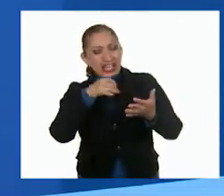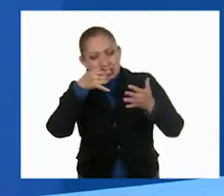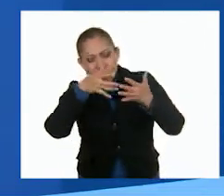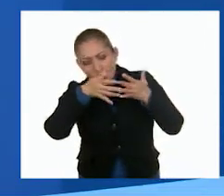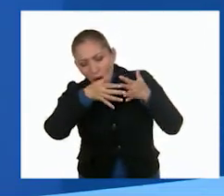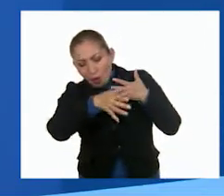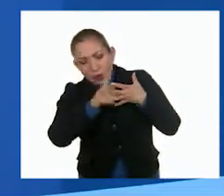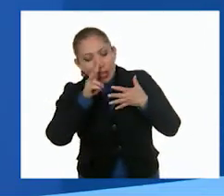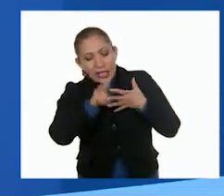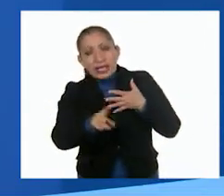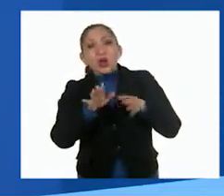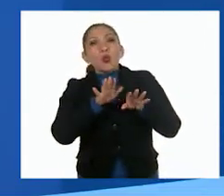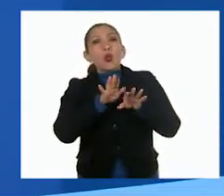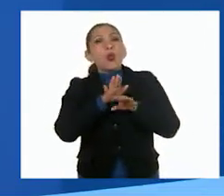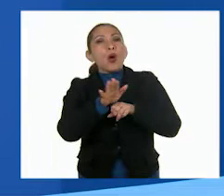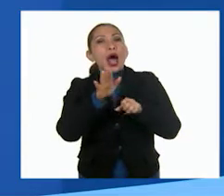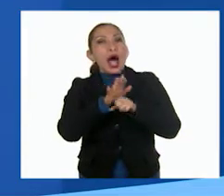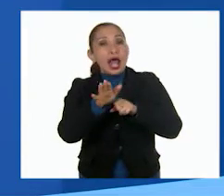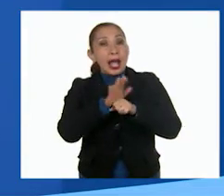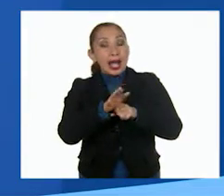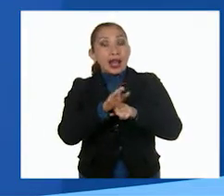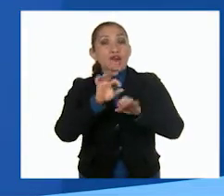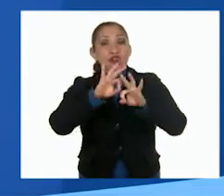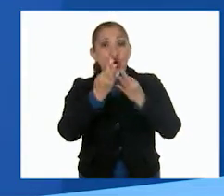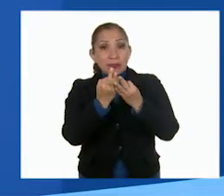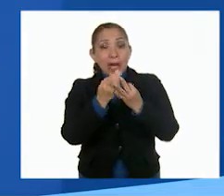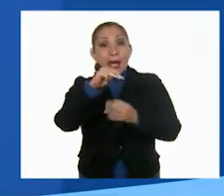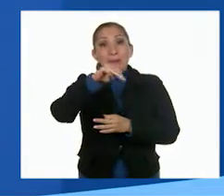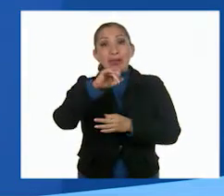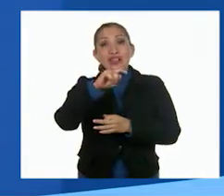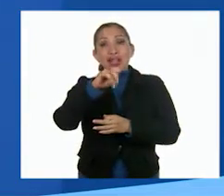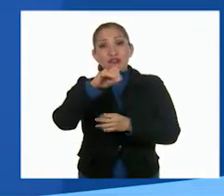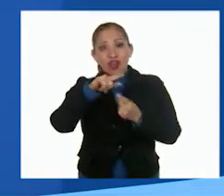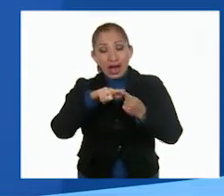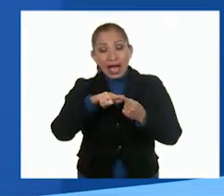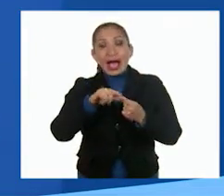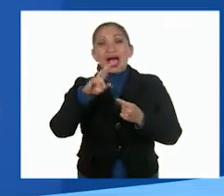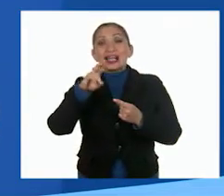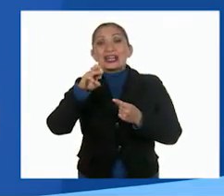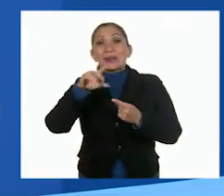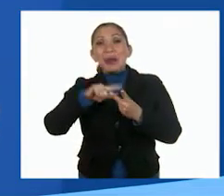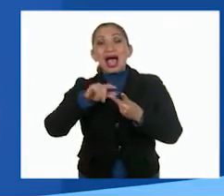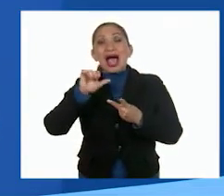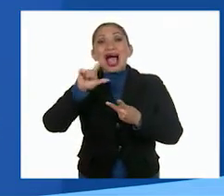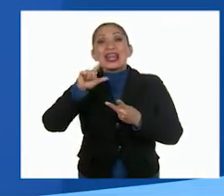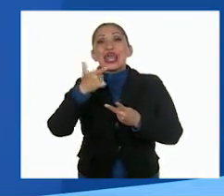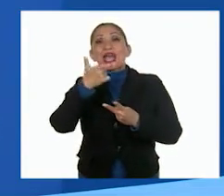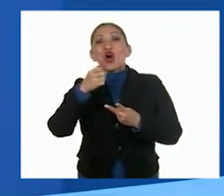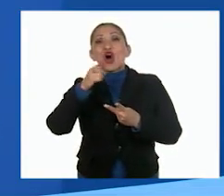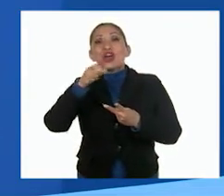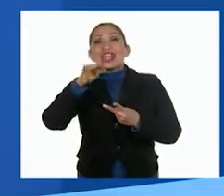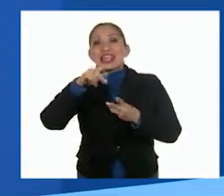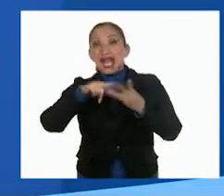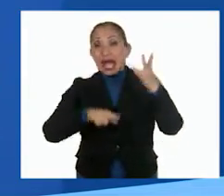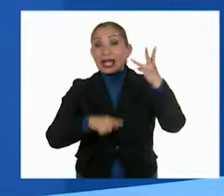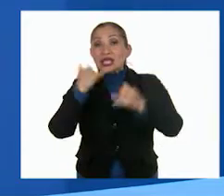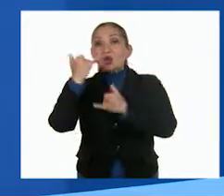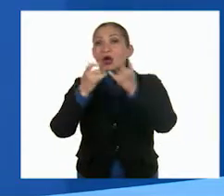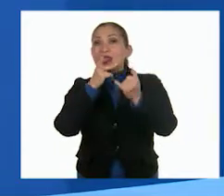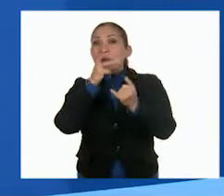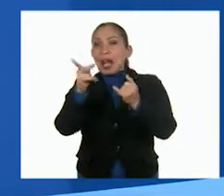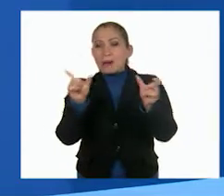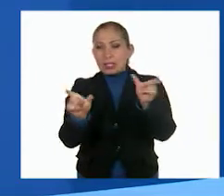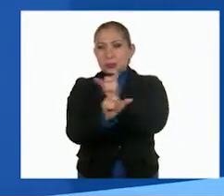figuras literarias como la metáfora, la rima, alegoría y juego de palabras. ¿Ajá? Muy bien. Corran,